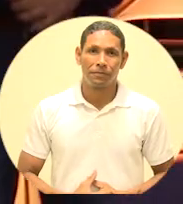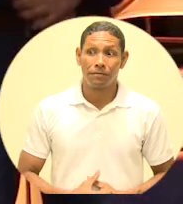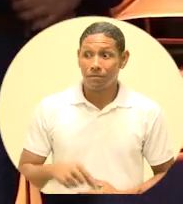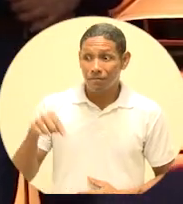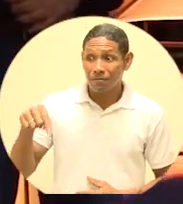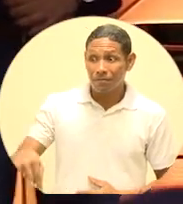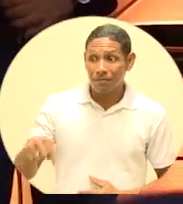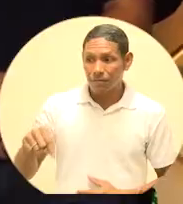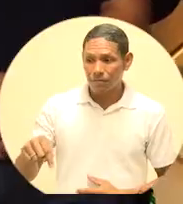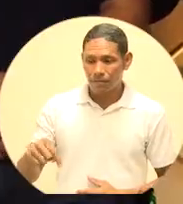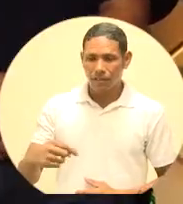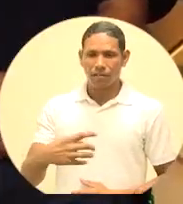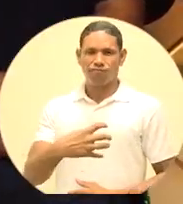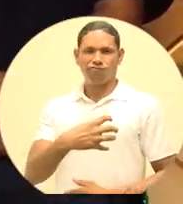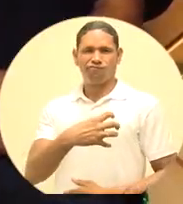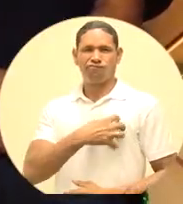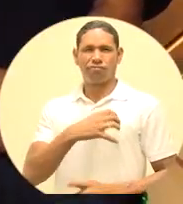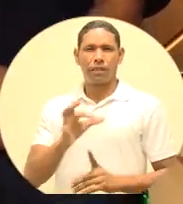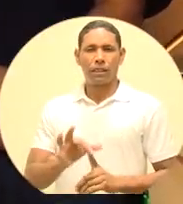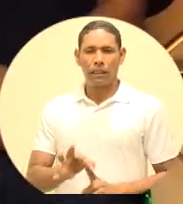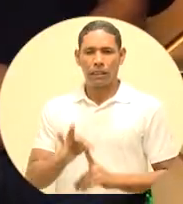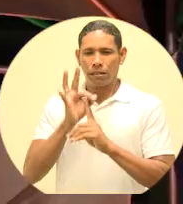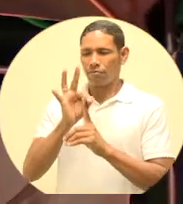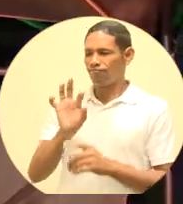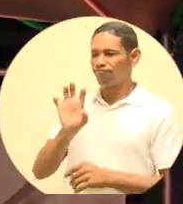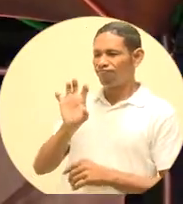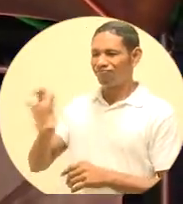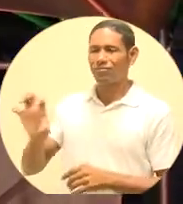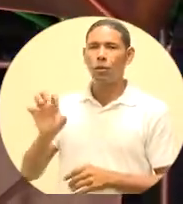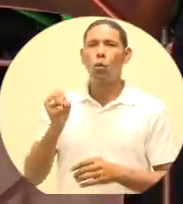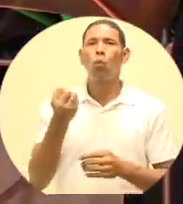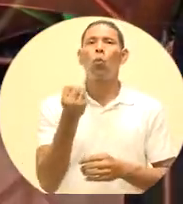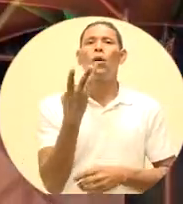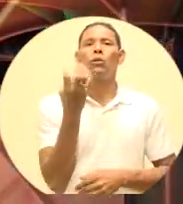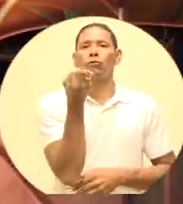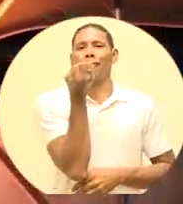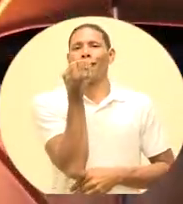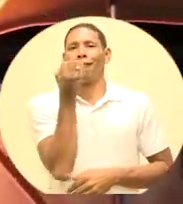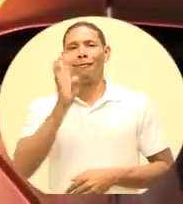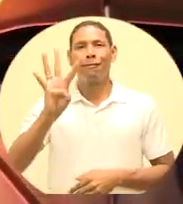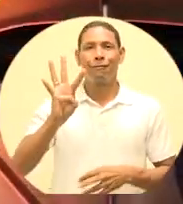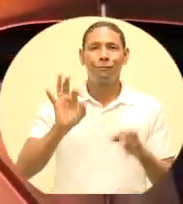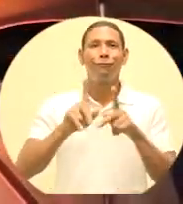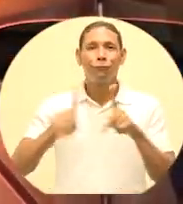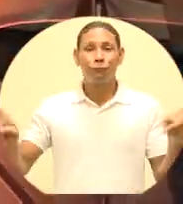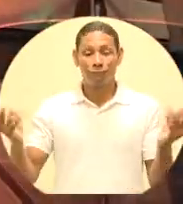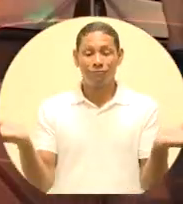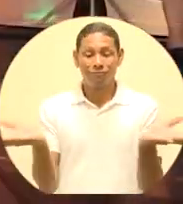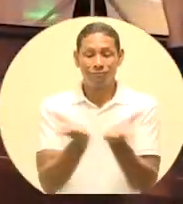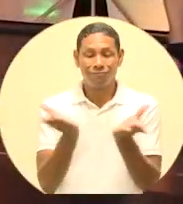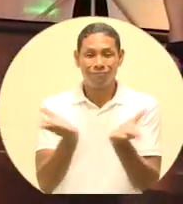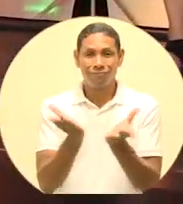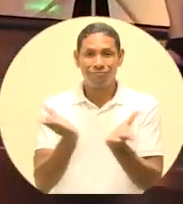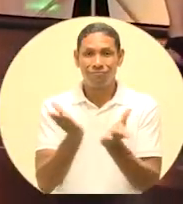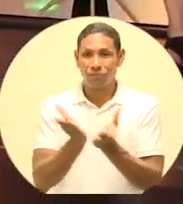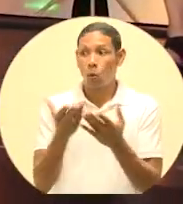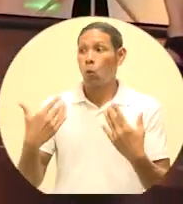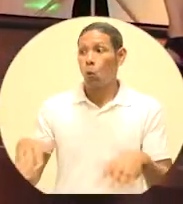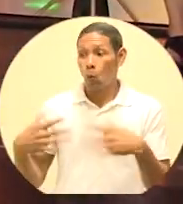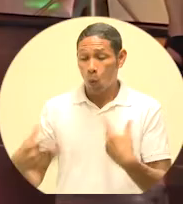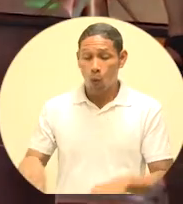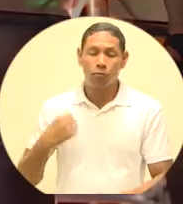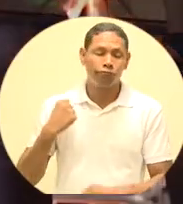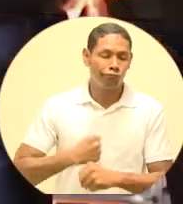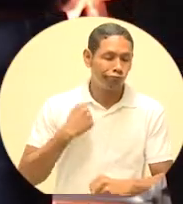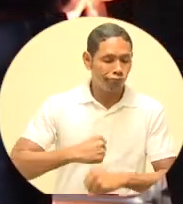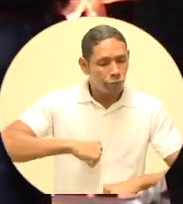En el marco del espacio fue entregada la distinción Medalla al Mérito y la Excelencia al Egresado a 14 graduados. graduados de diferentes programas académicos para